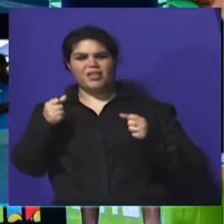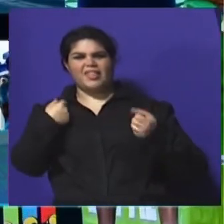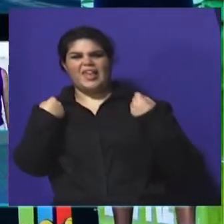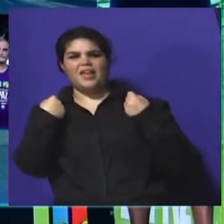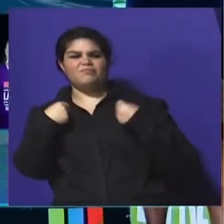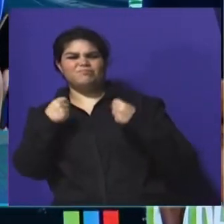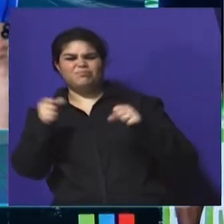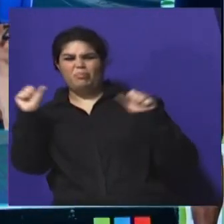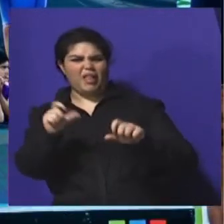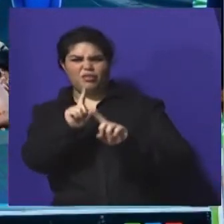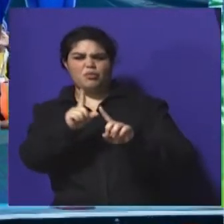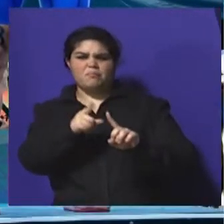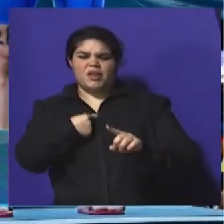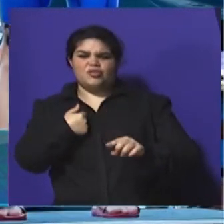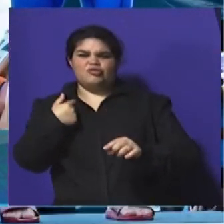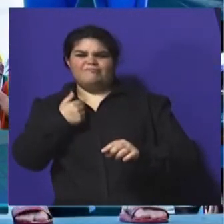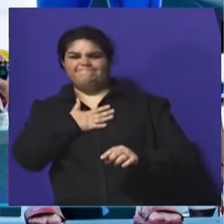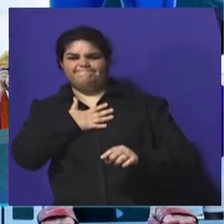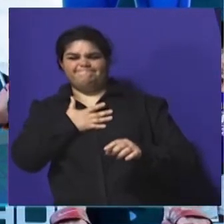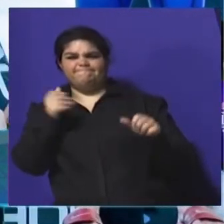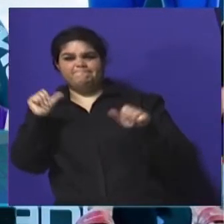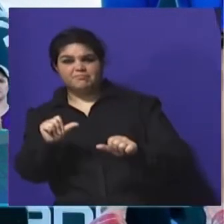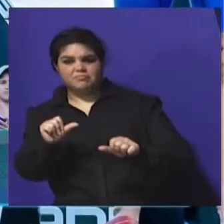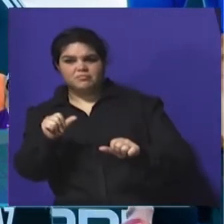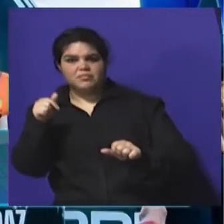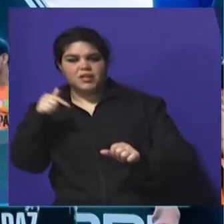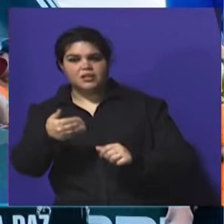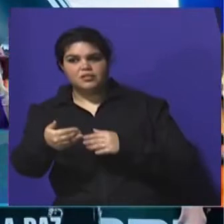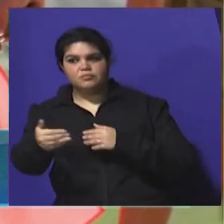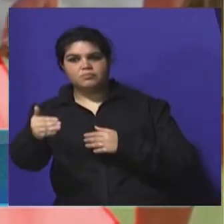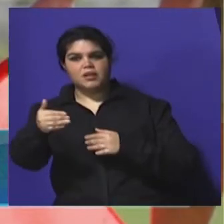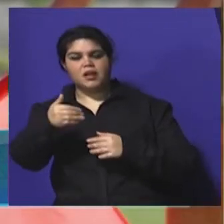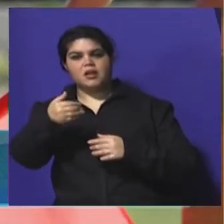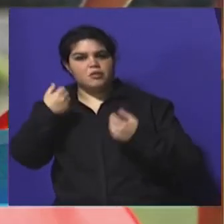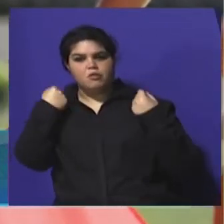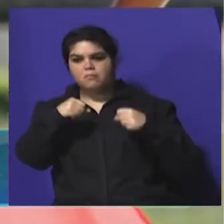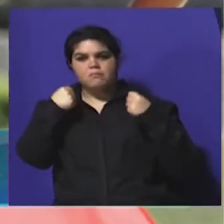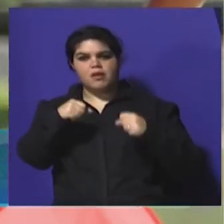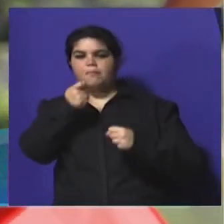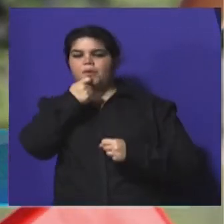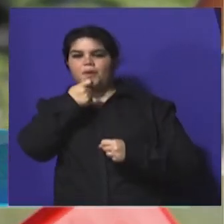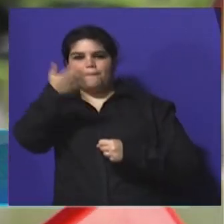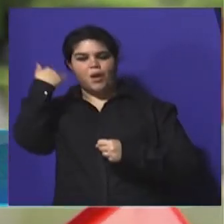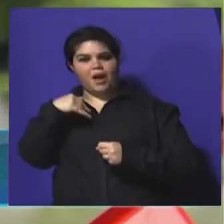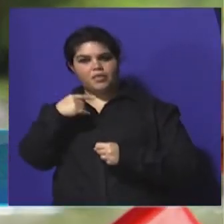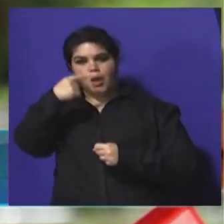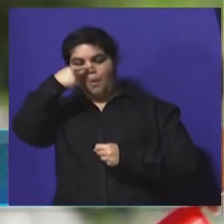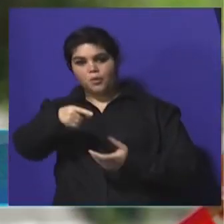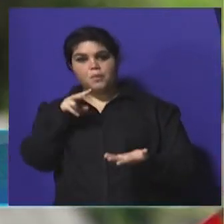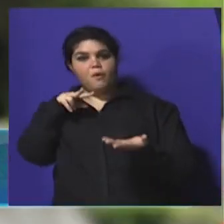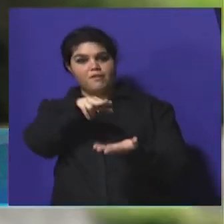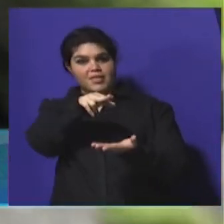muy bien y todo lo contrario de llegar perfectamente entrenado como fue el último triatlón vendimia con mendoza